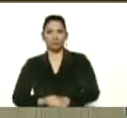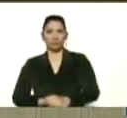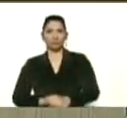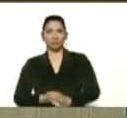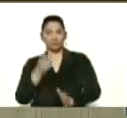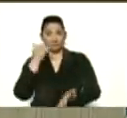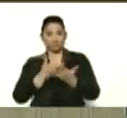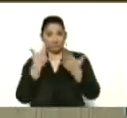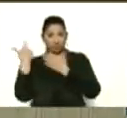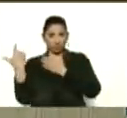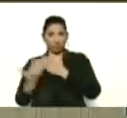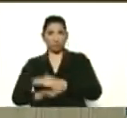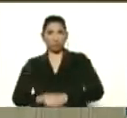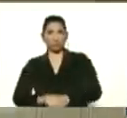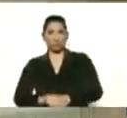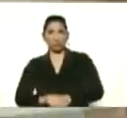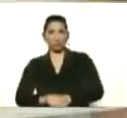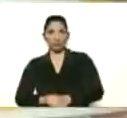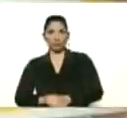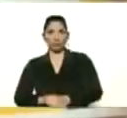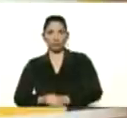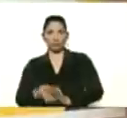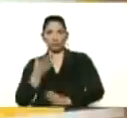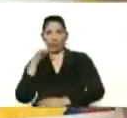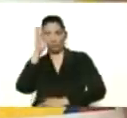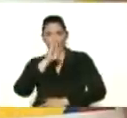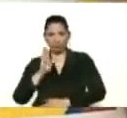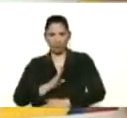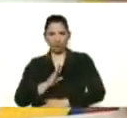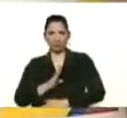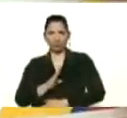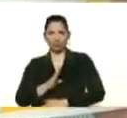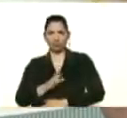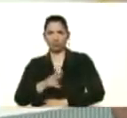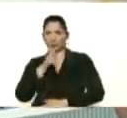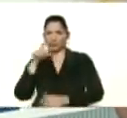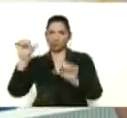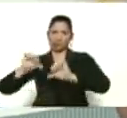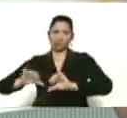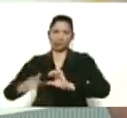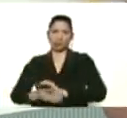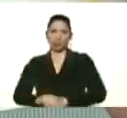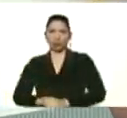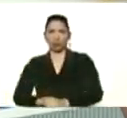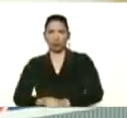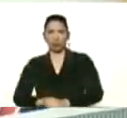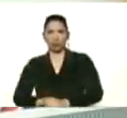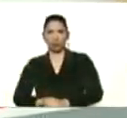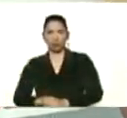Miren, el caso de Brasil, que es una verdadera tragedia.